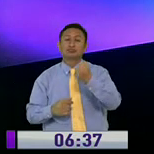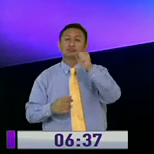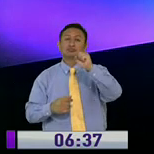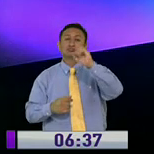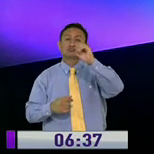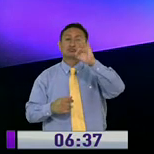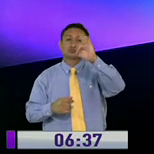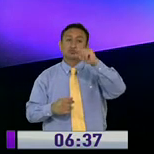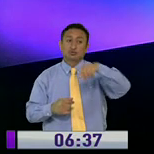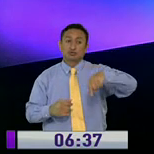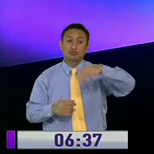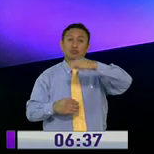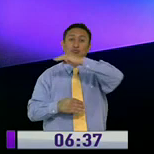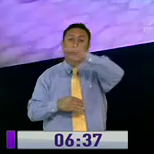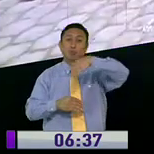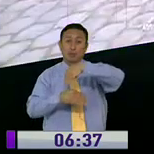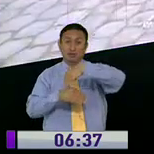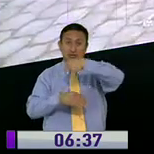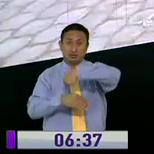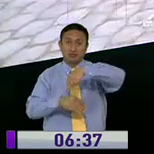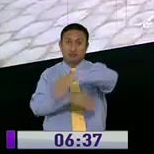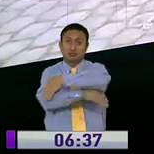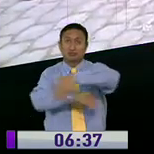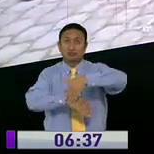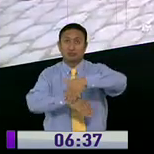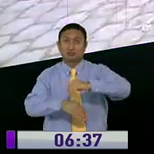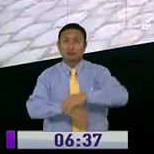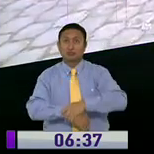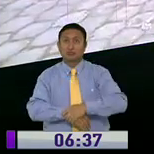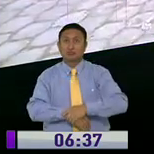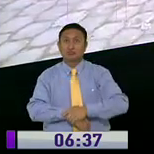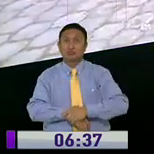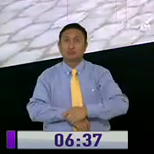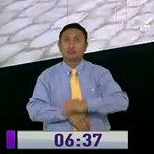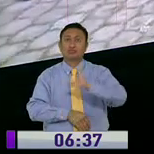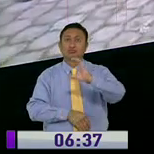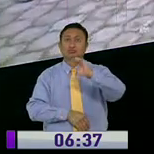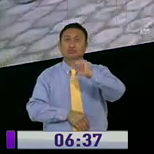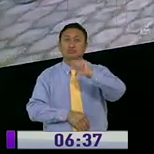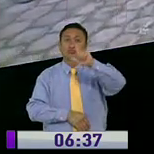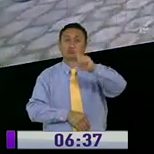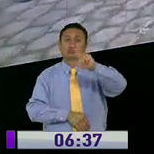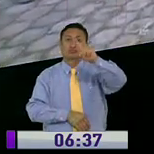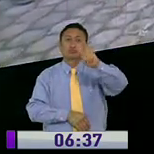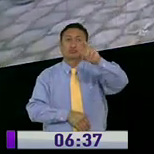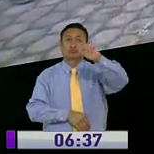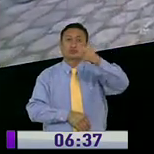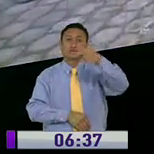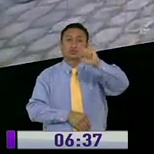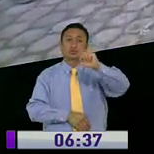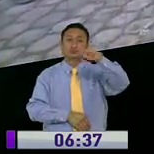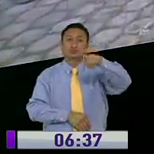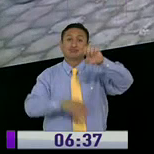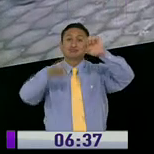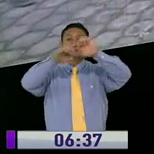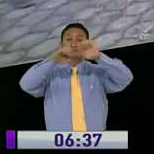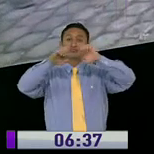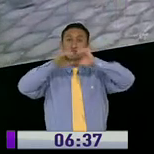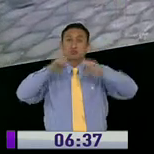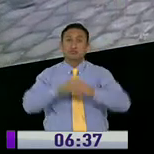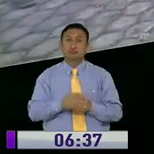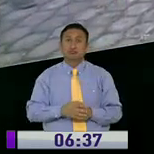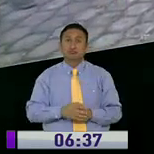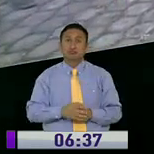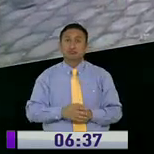el Cantón Mejía, allá en Machache, en las calles Berni y César Calvache, en donde la empresa de aseo realiza la